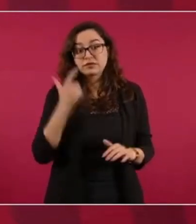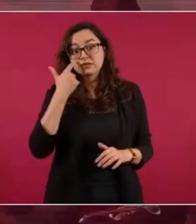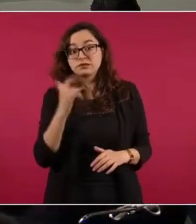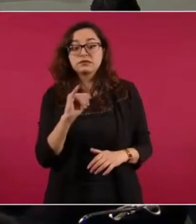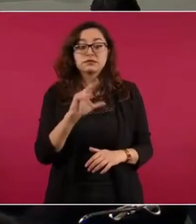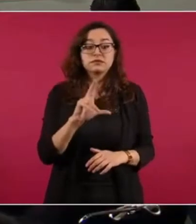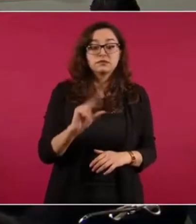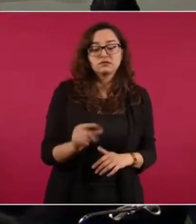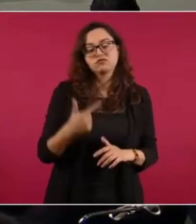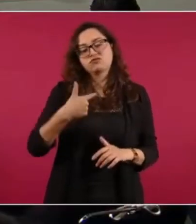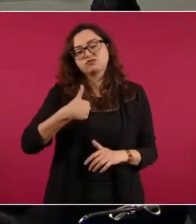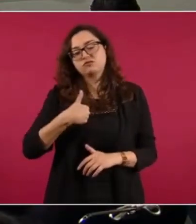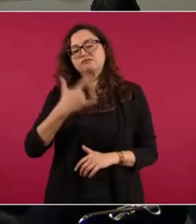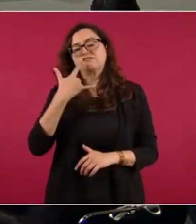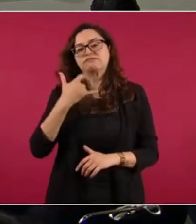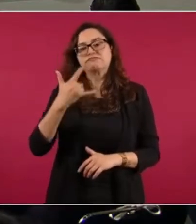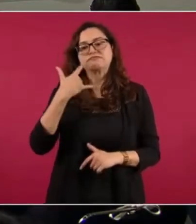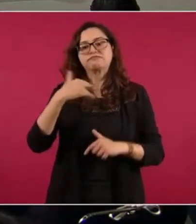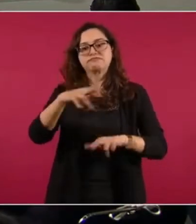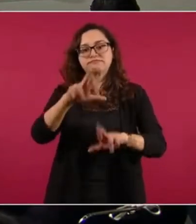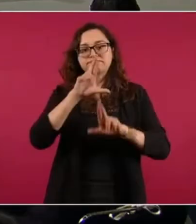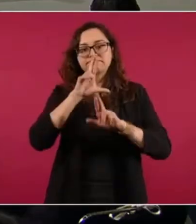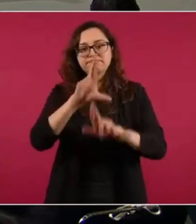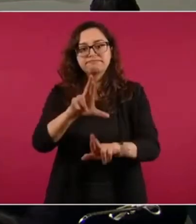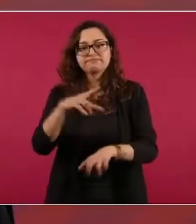breve, de hablar de corrido,